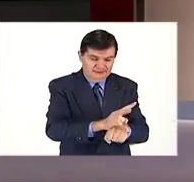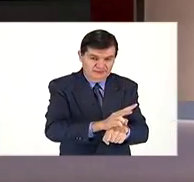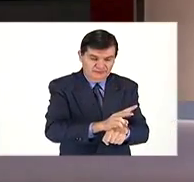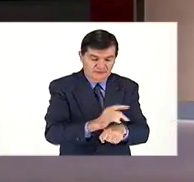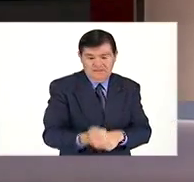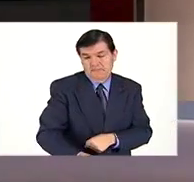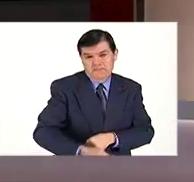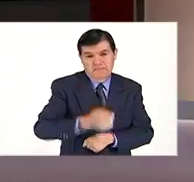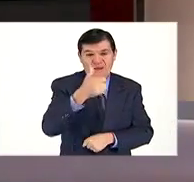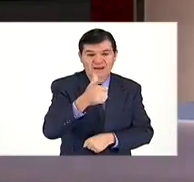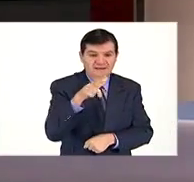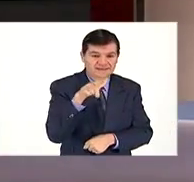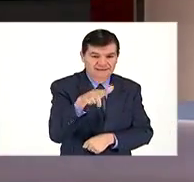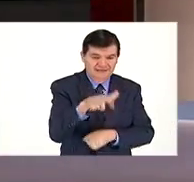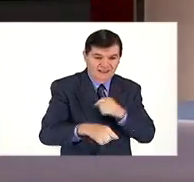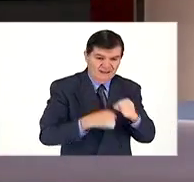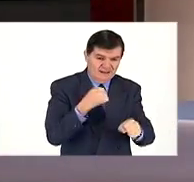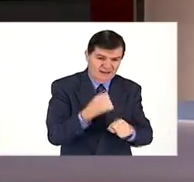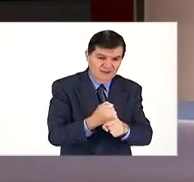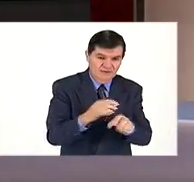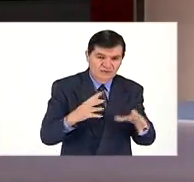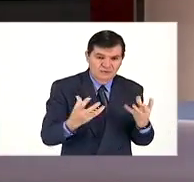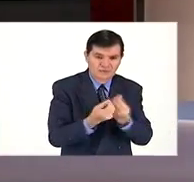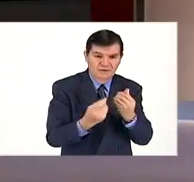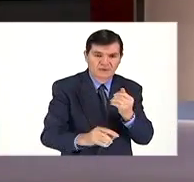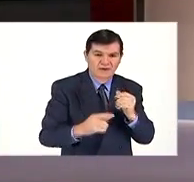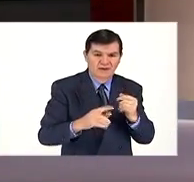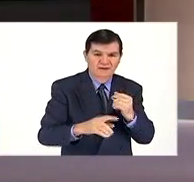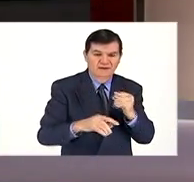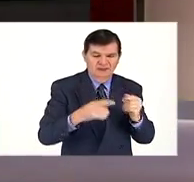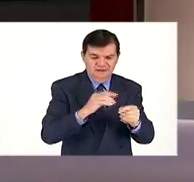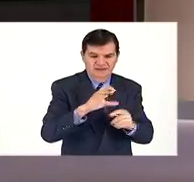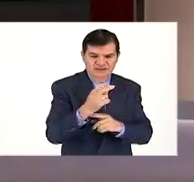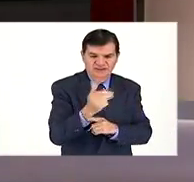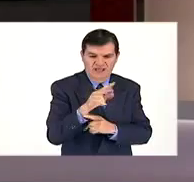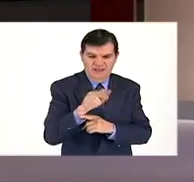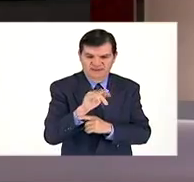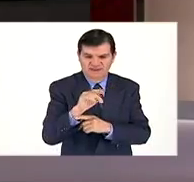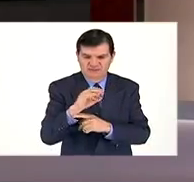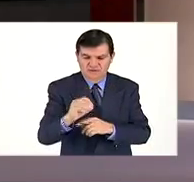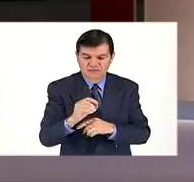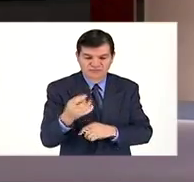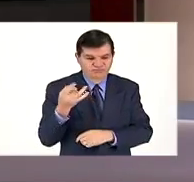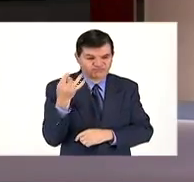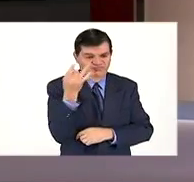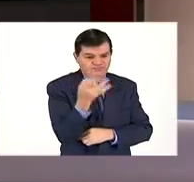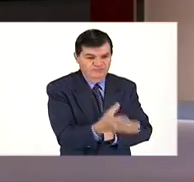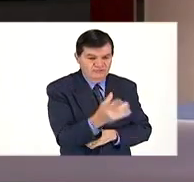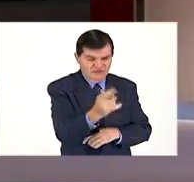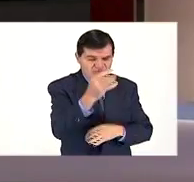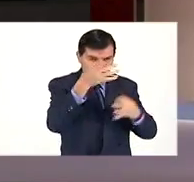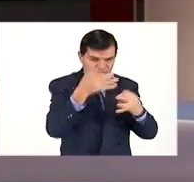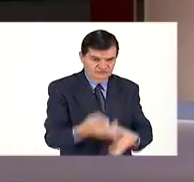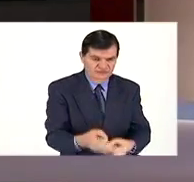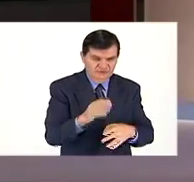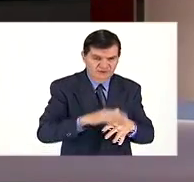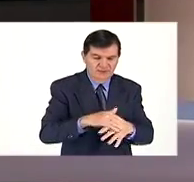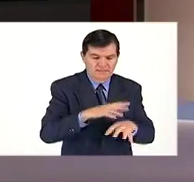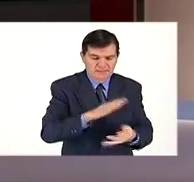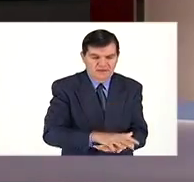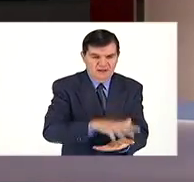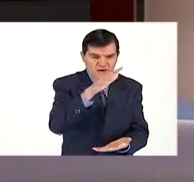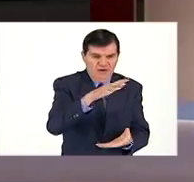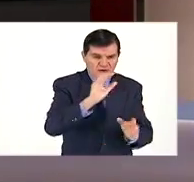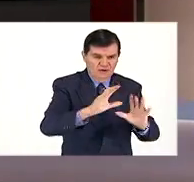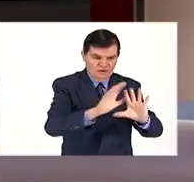Por primera vez en 17 años, el partido opositor al chavismo venció en las urnas al oficialista y va a tener mayoría